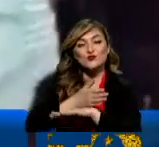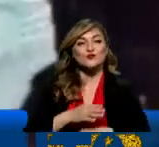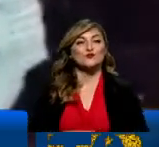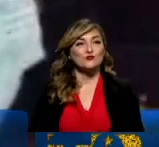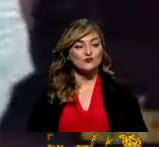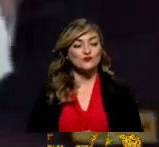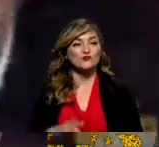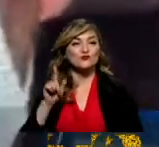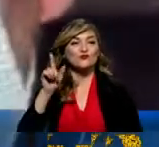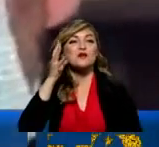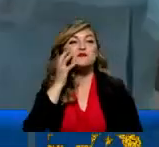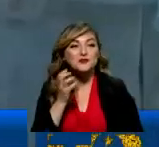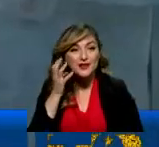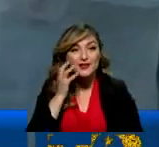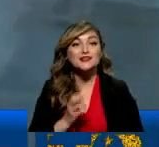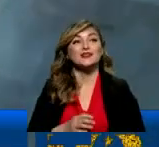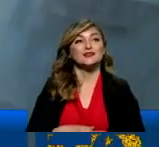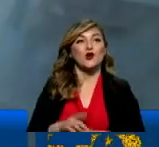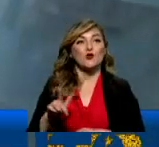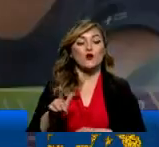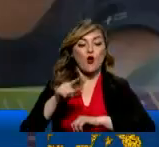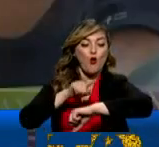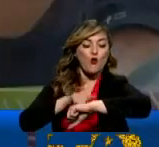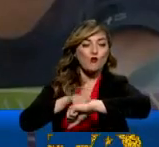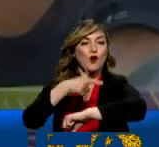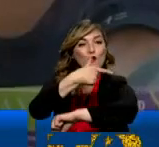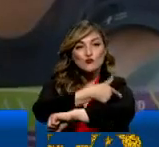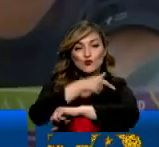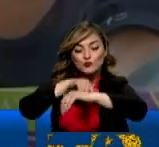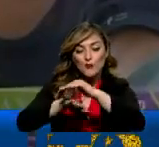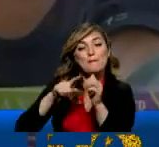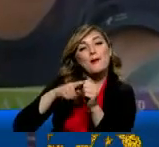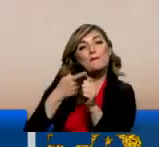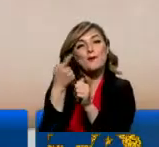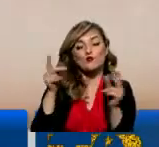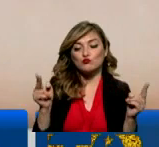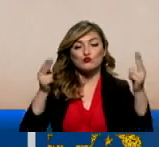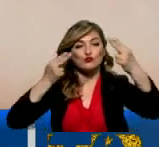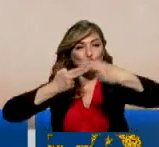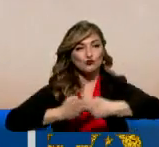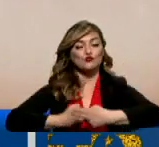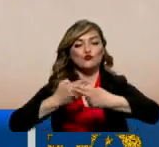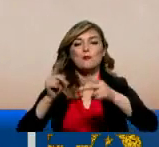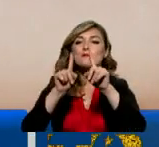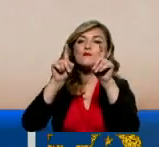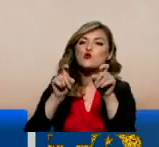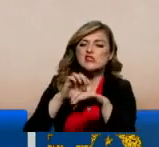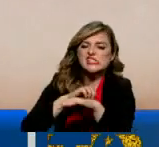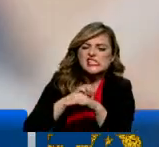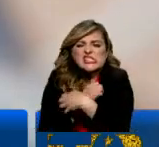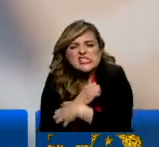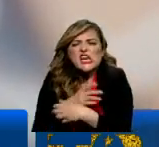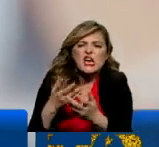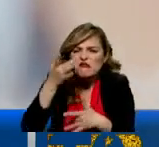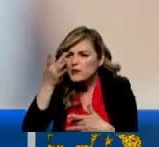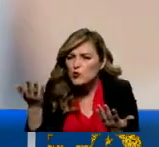nos cuenta más de su experiencia. A la hora fijada para la vacunación, ingresó primero a una habitación donde se le consultó sus alergias y